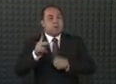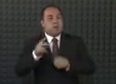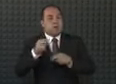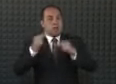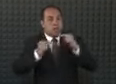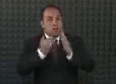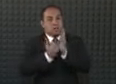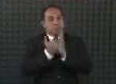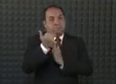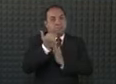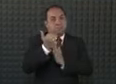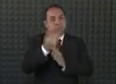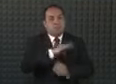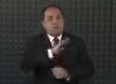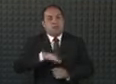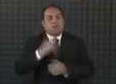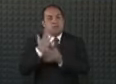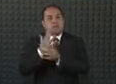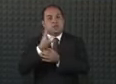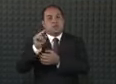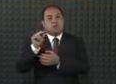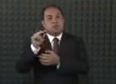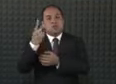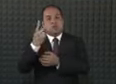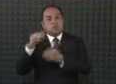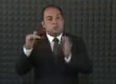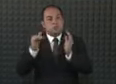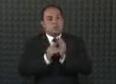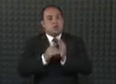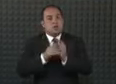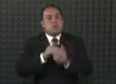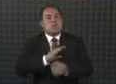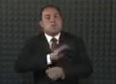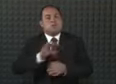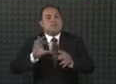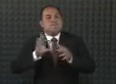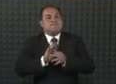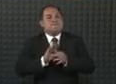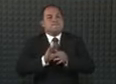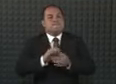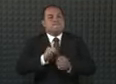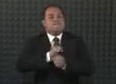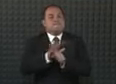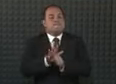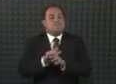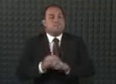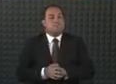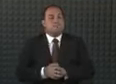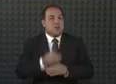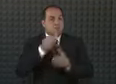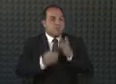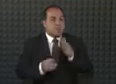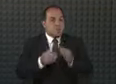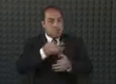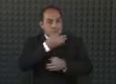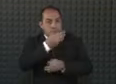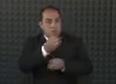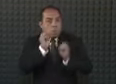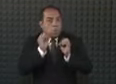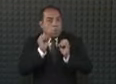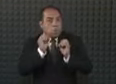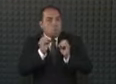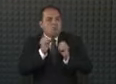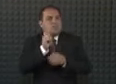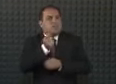mortalidad federal dice que hay 82,000 muertes asociadas con este virus. ¿Faltan por confirmar o a qué se debe